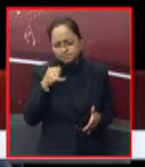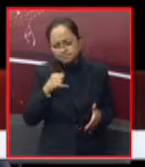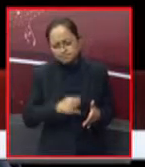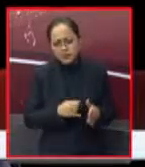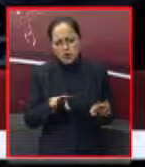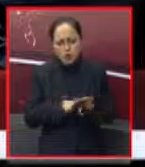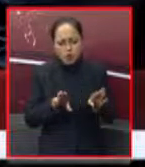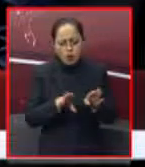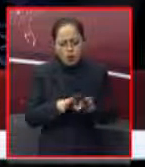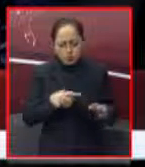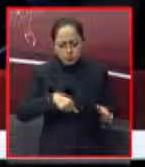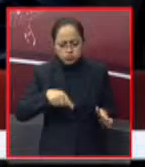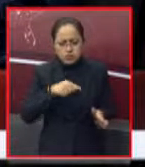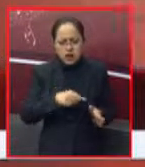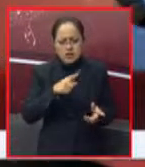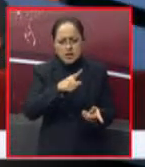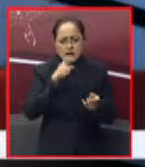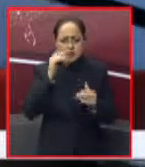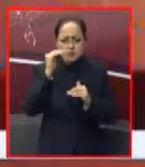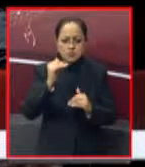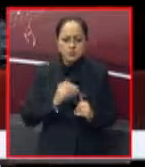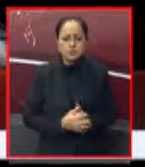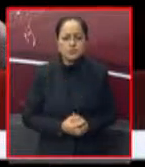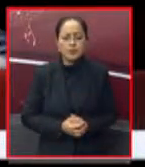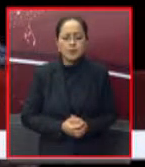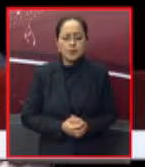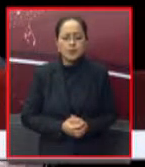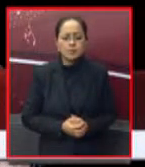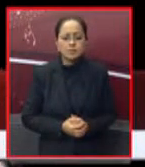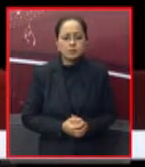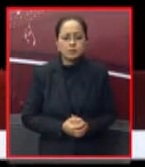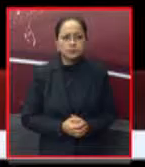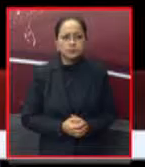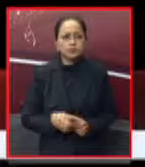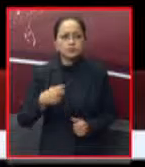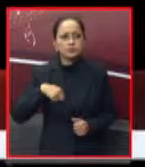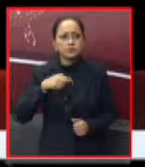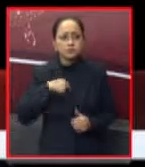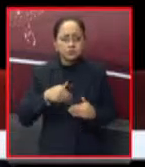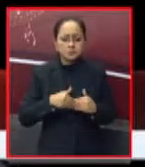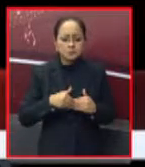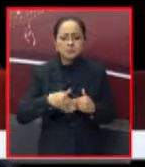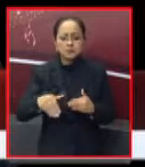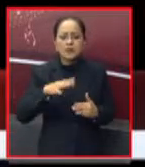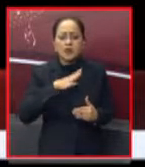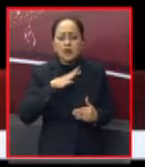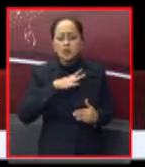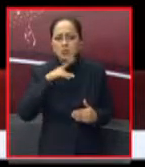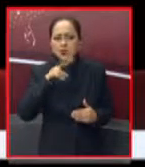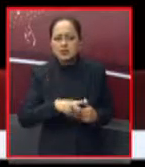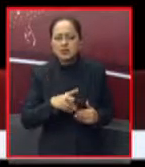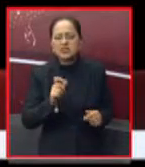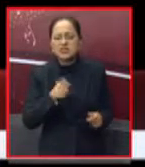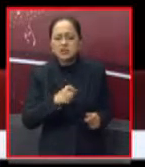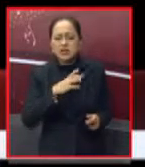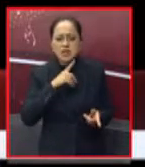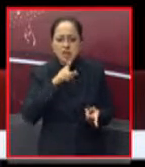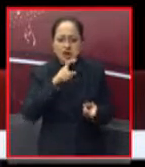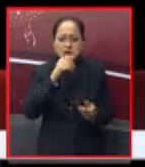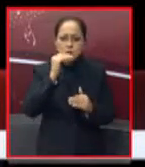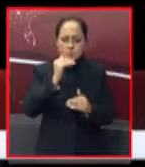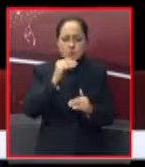real del salario mínimo. Partimos de la realidad innegable. El salario mínimo en México